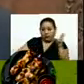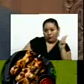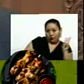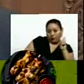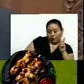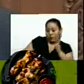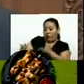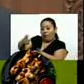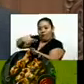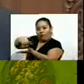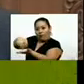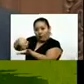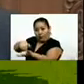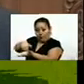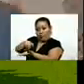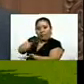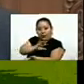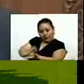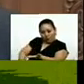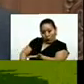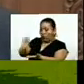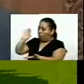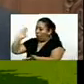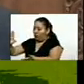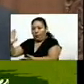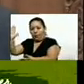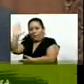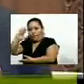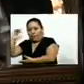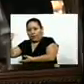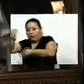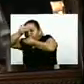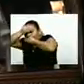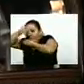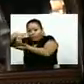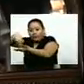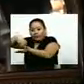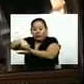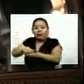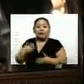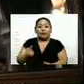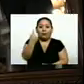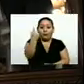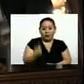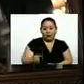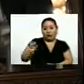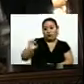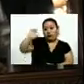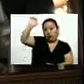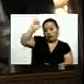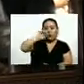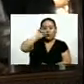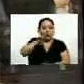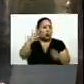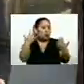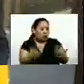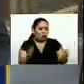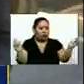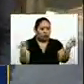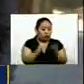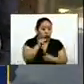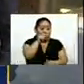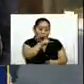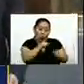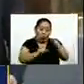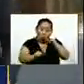y de Rabat, por el gobierno de Marruecos. El alcalde, Ernesto Mason, también se ha reunido con uno de los funcionarios